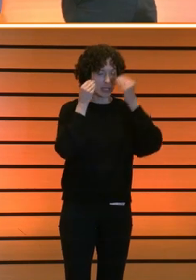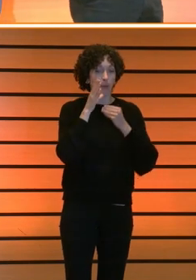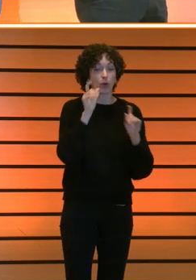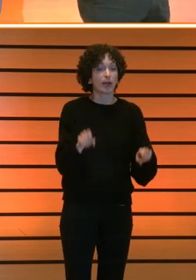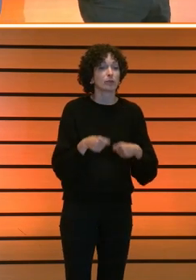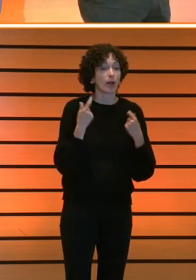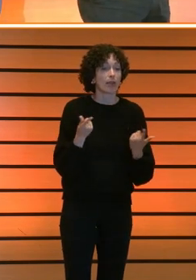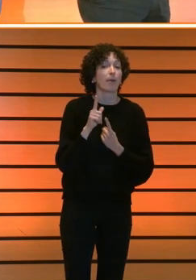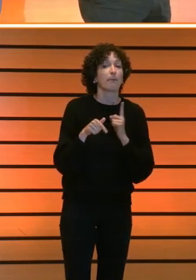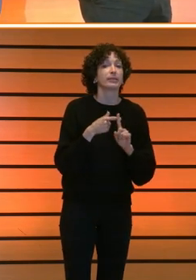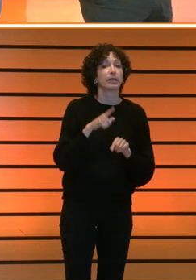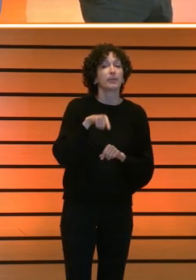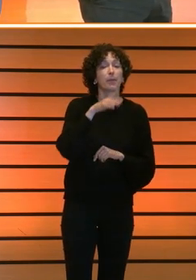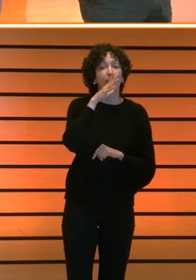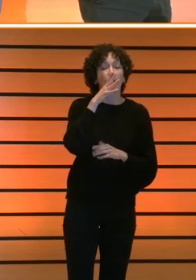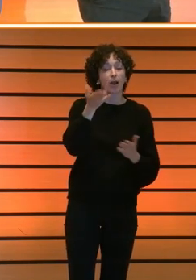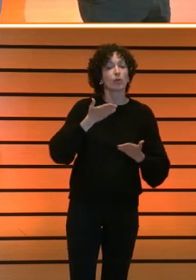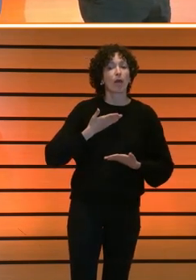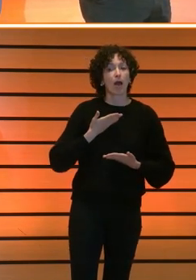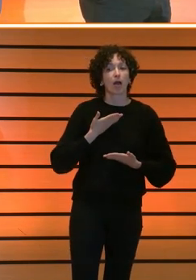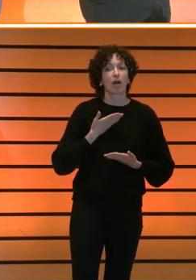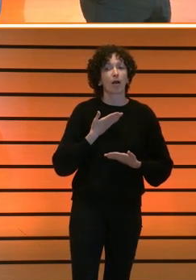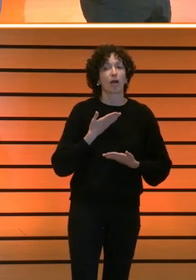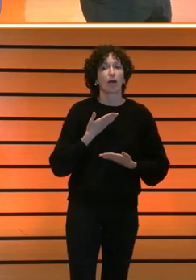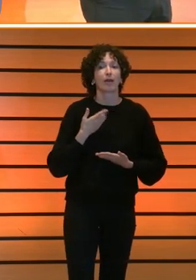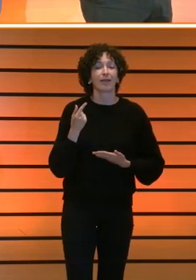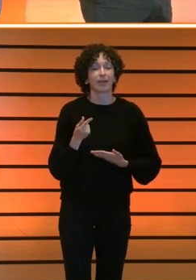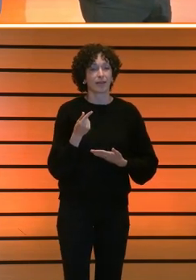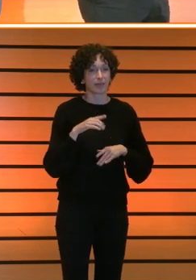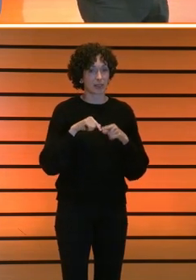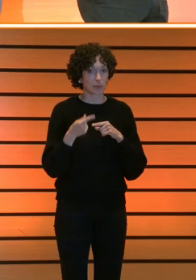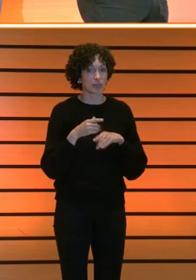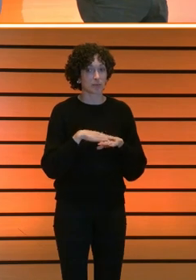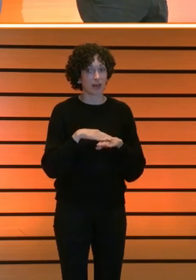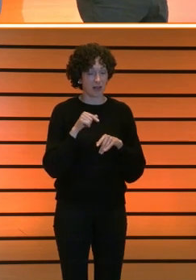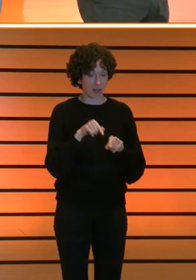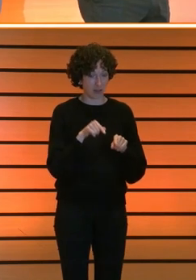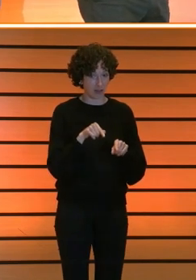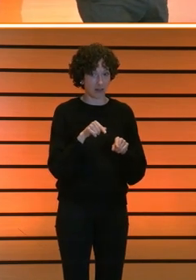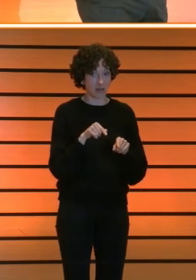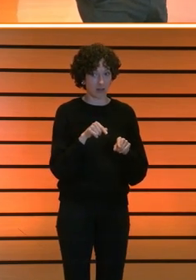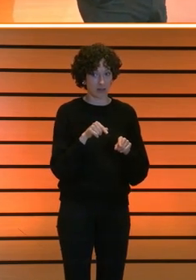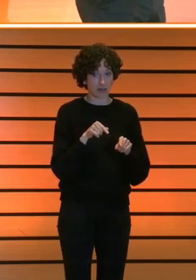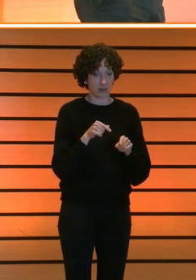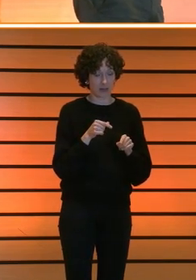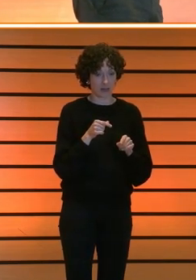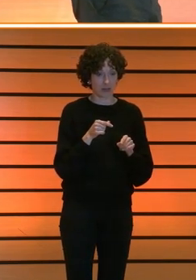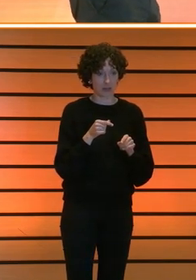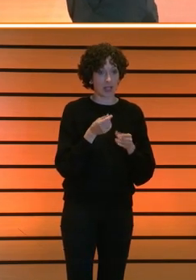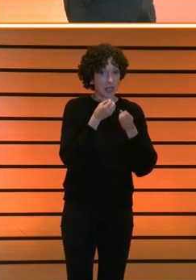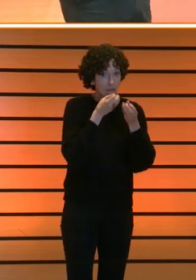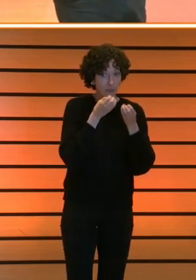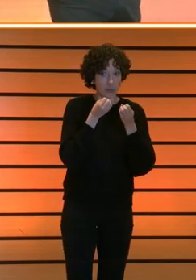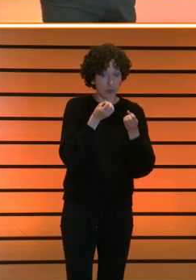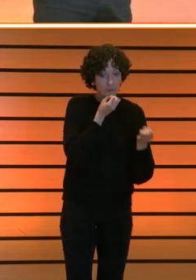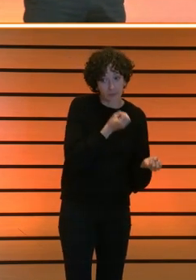sino porque nos va a permitir tener unas miradas diferentes a la hora de trasladar y compartir